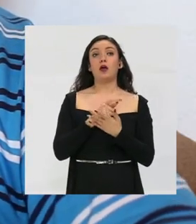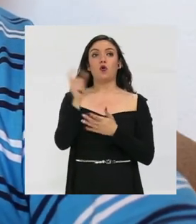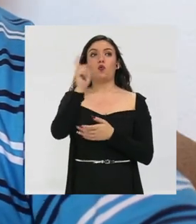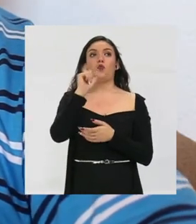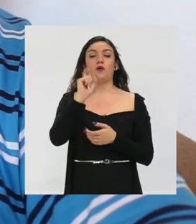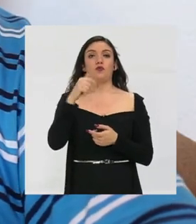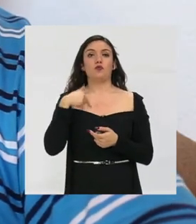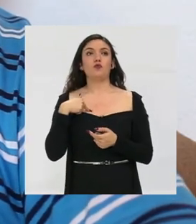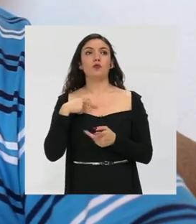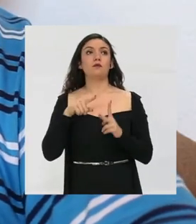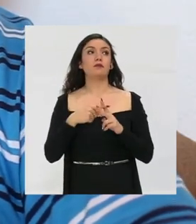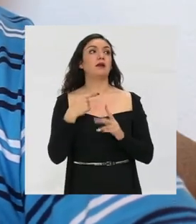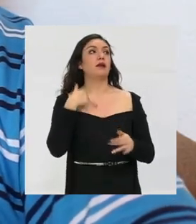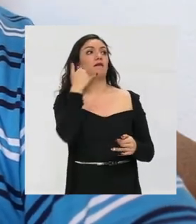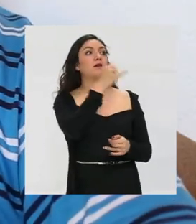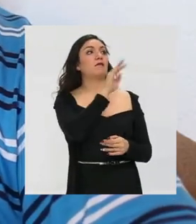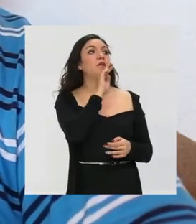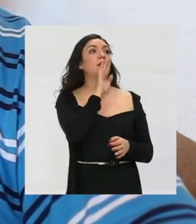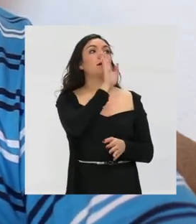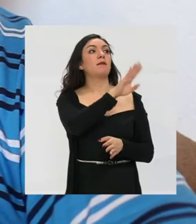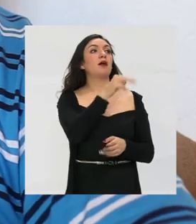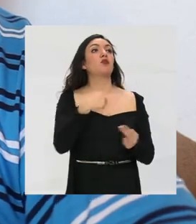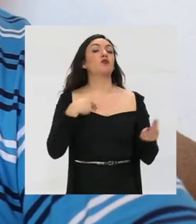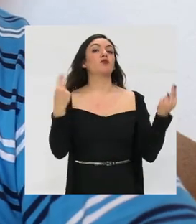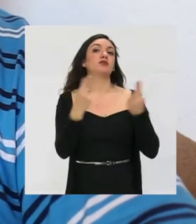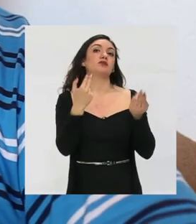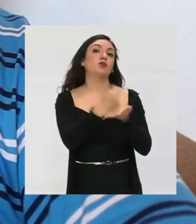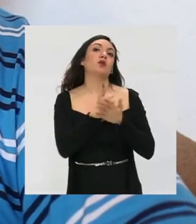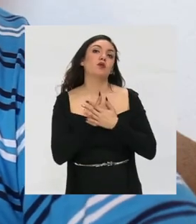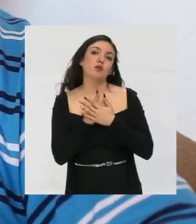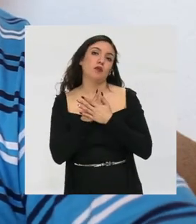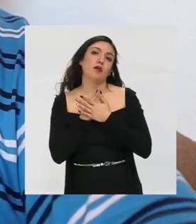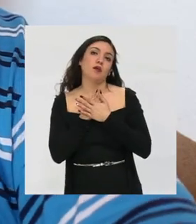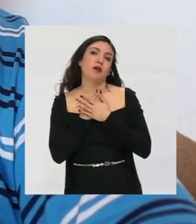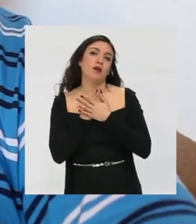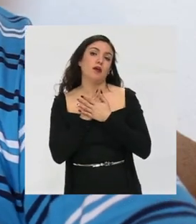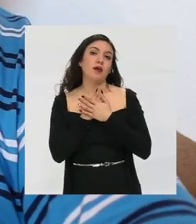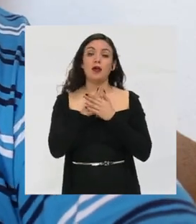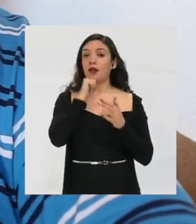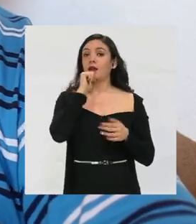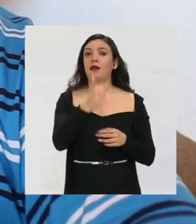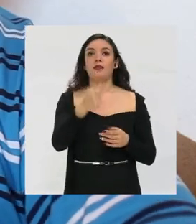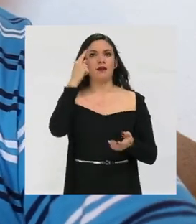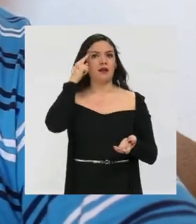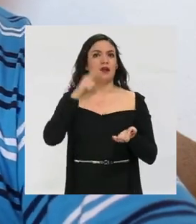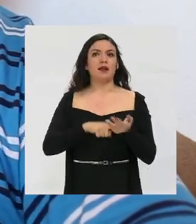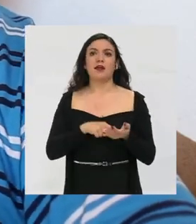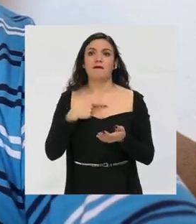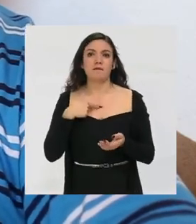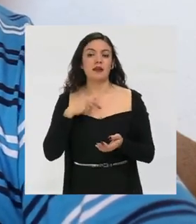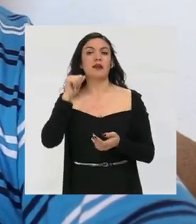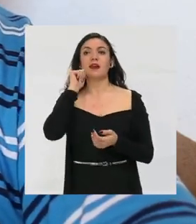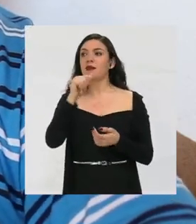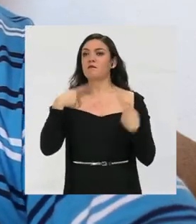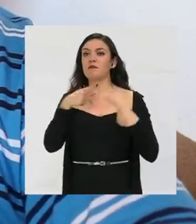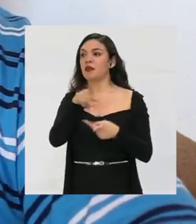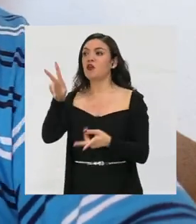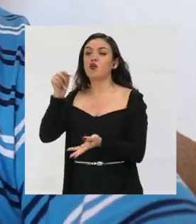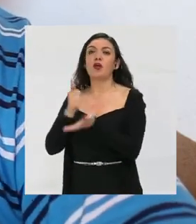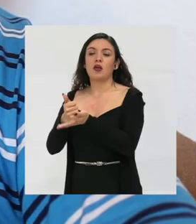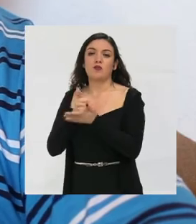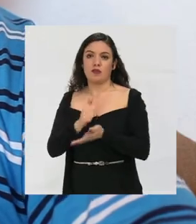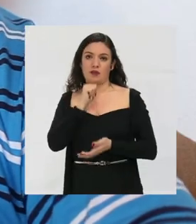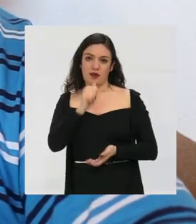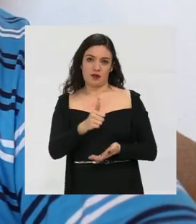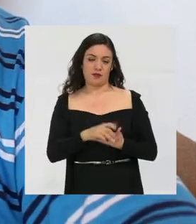Tuve que necesitar de una ayuda. Fue cuando yo le hablé a mi mamá y le dije, ¿sabes qué, madre? Yo necesito ayuda. Ya nadie creía